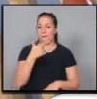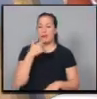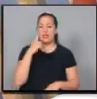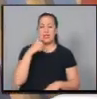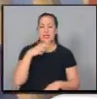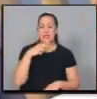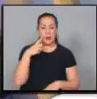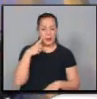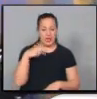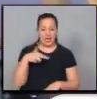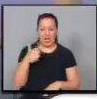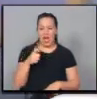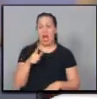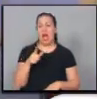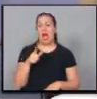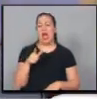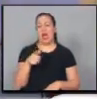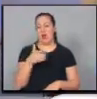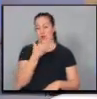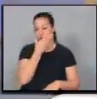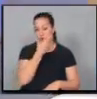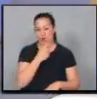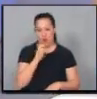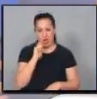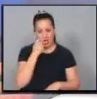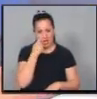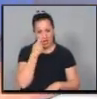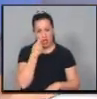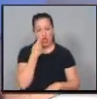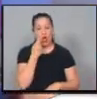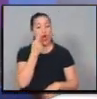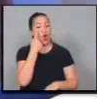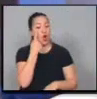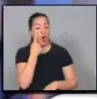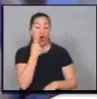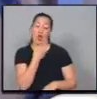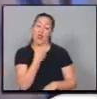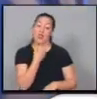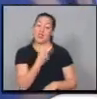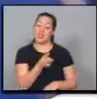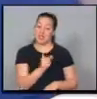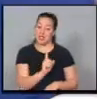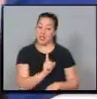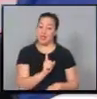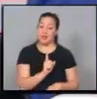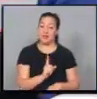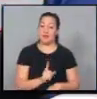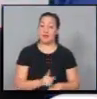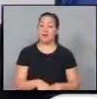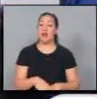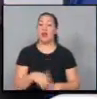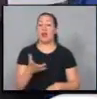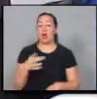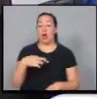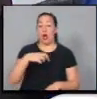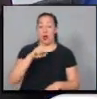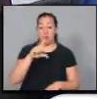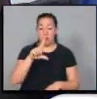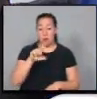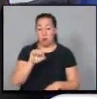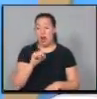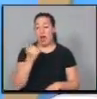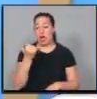linda. Digamos, no hay... Ojo con lo que vas a decir. Ojo con lo que sigue. No, hay lógica en que el polaco estuviese con ganas